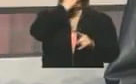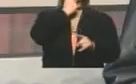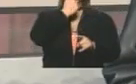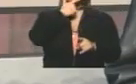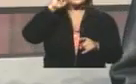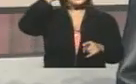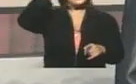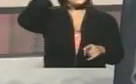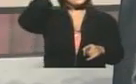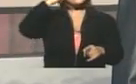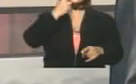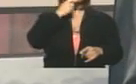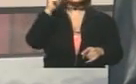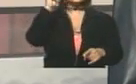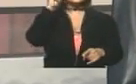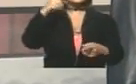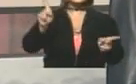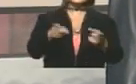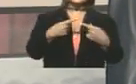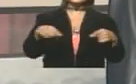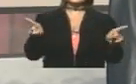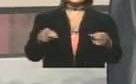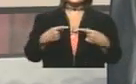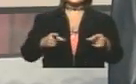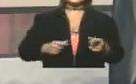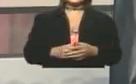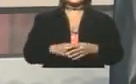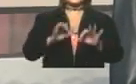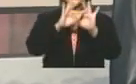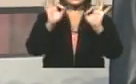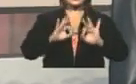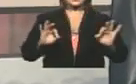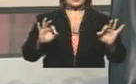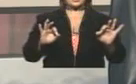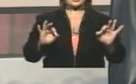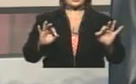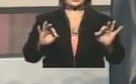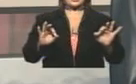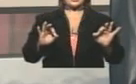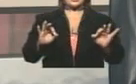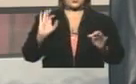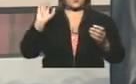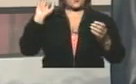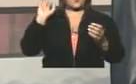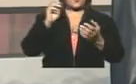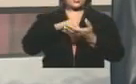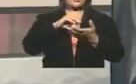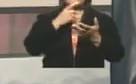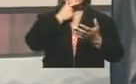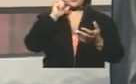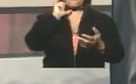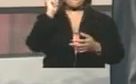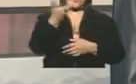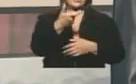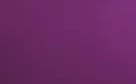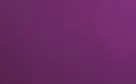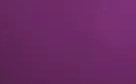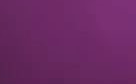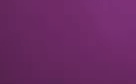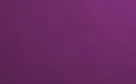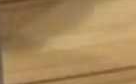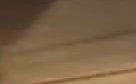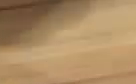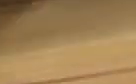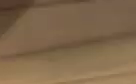Entonces, ahorita vamos a escuchar una forma tradicional del estado Guárico llamado la